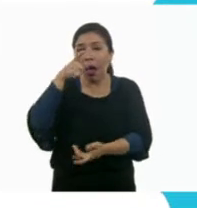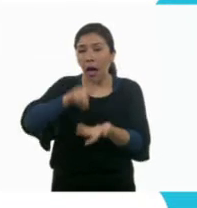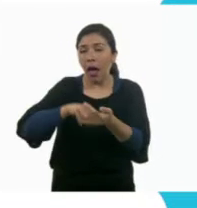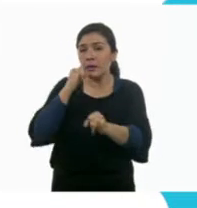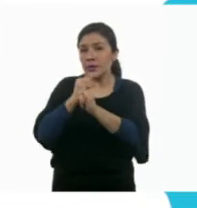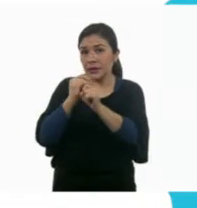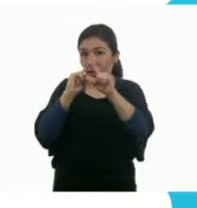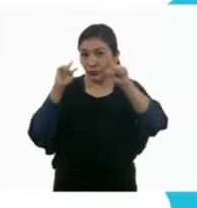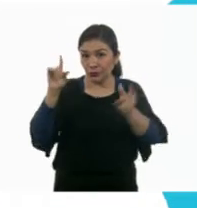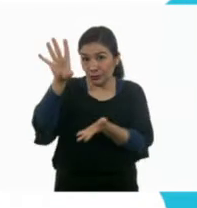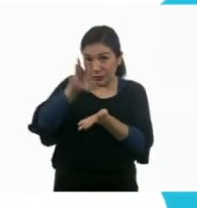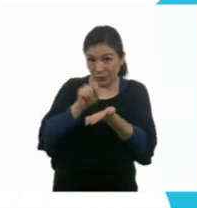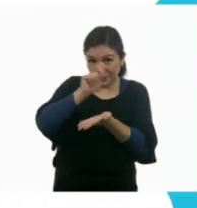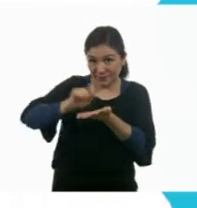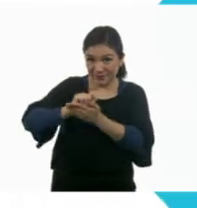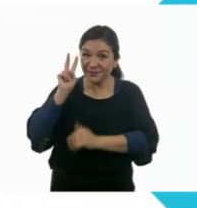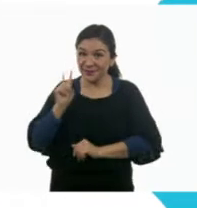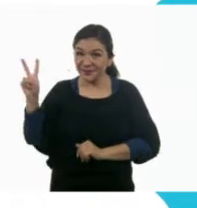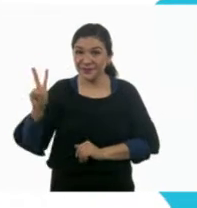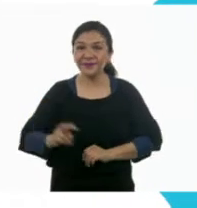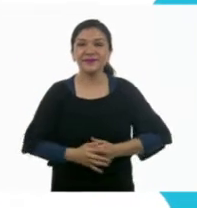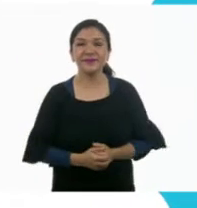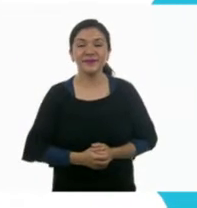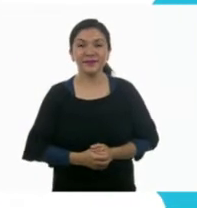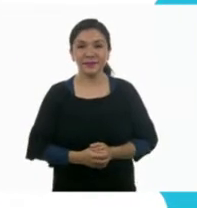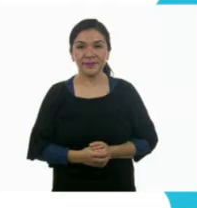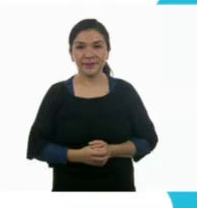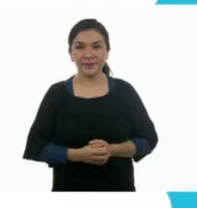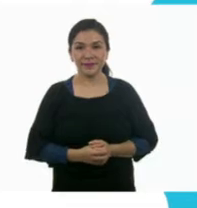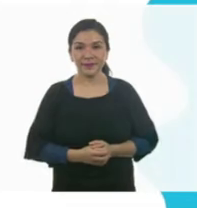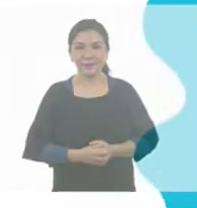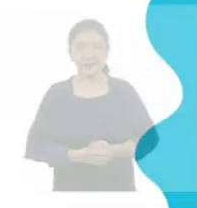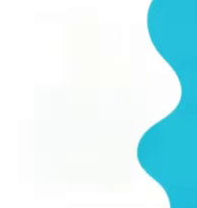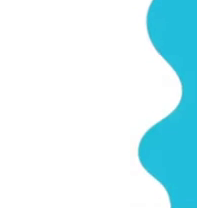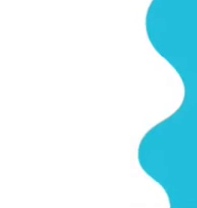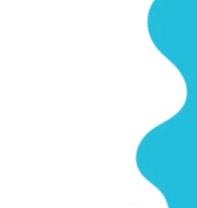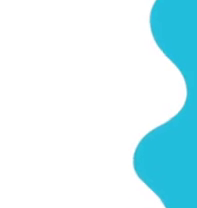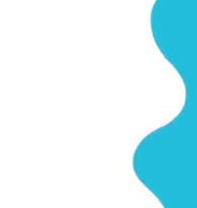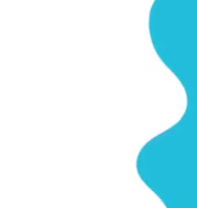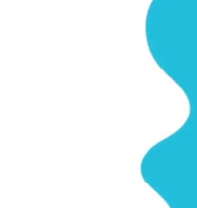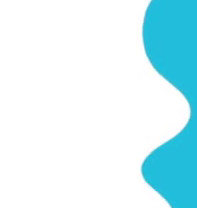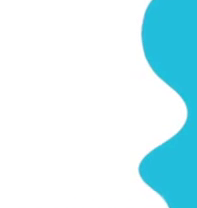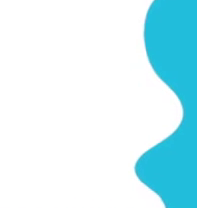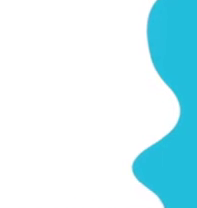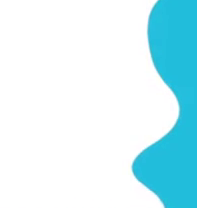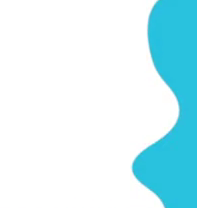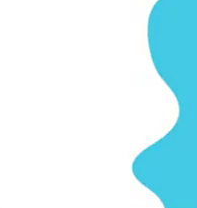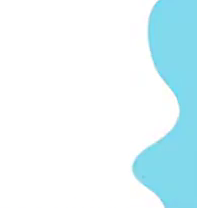siguiente liga, aprendeencasa.cep.gob.mx.